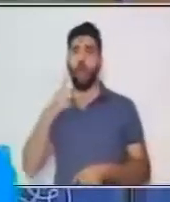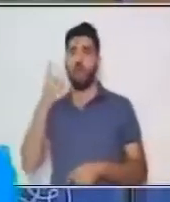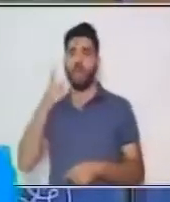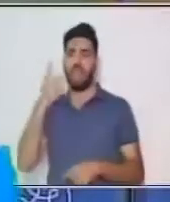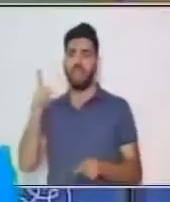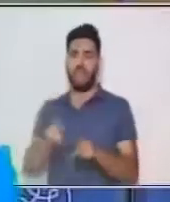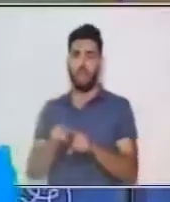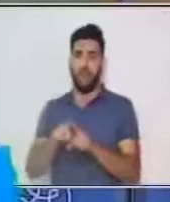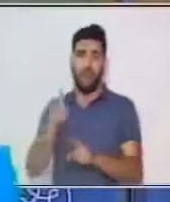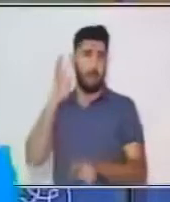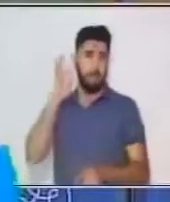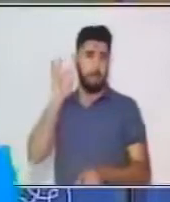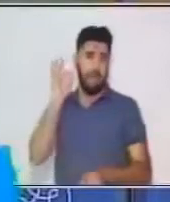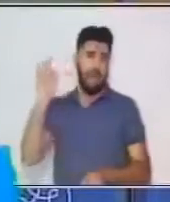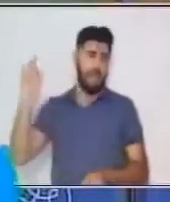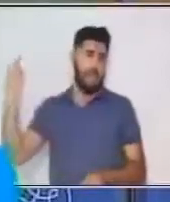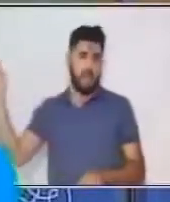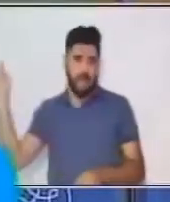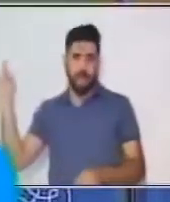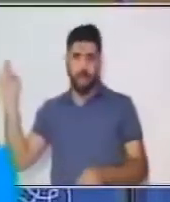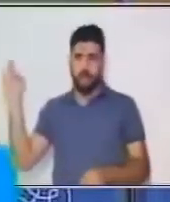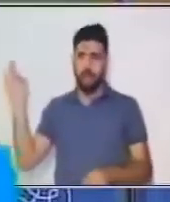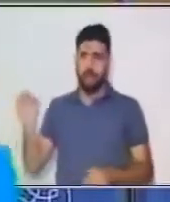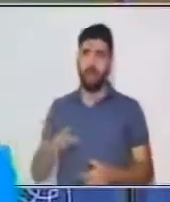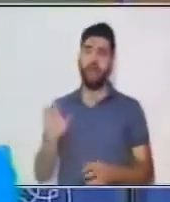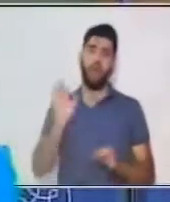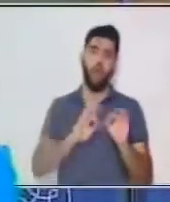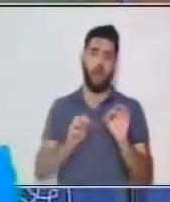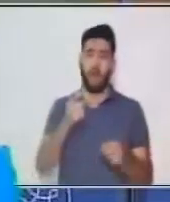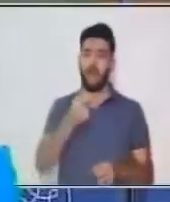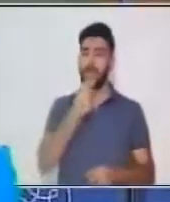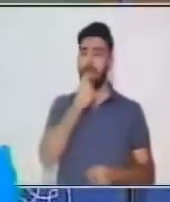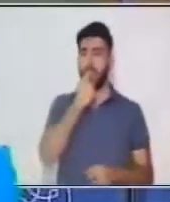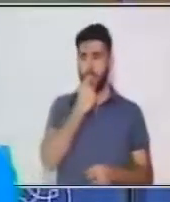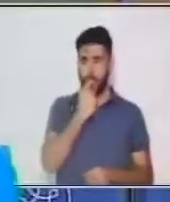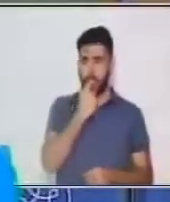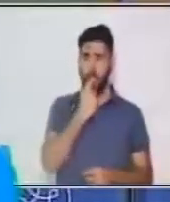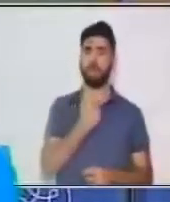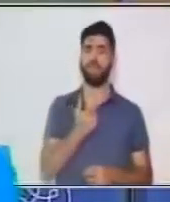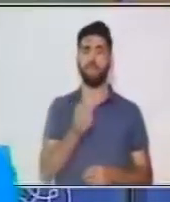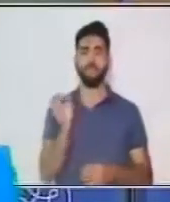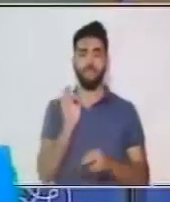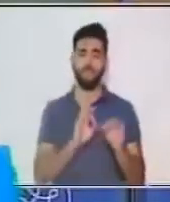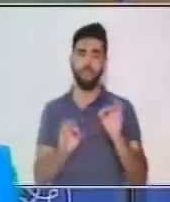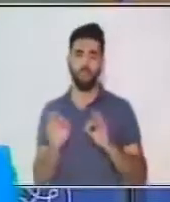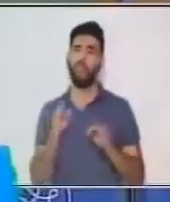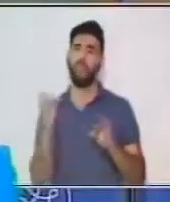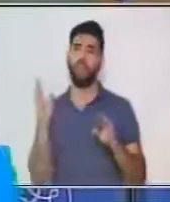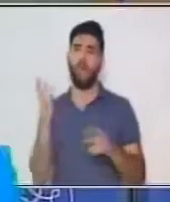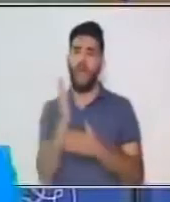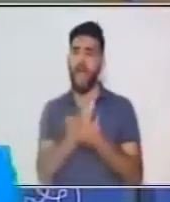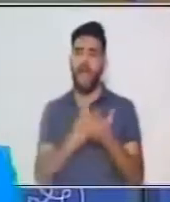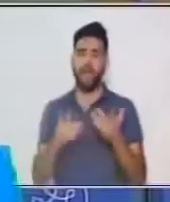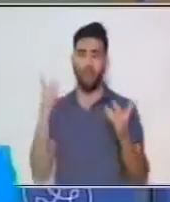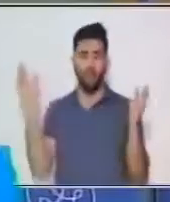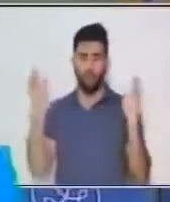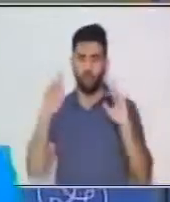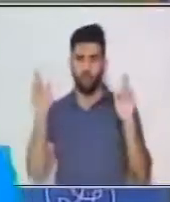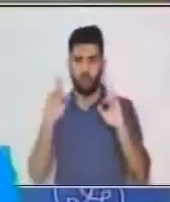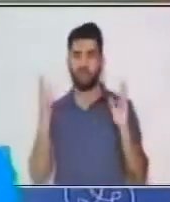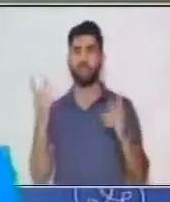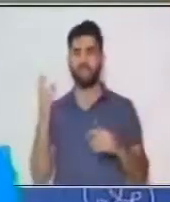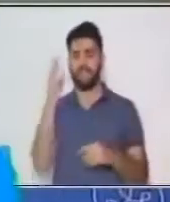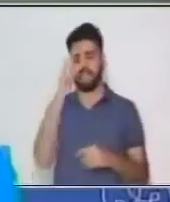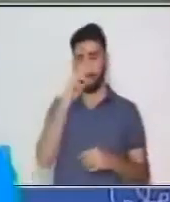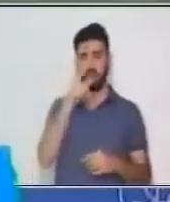Al escuchar esta palabra puedes imaginar ya sea un pito, puedes imaginarte algún aparato haciendo algún ruido extraño y esas